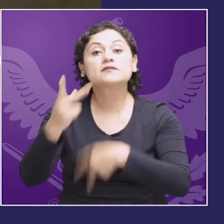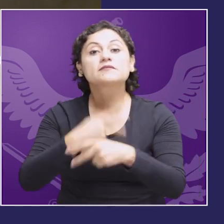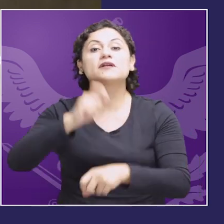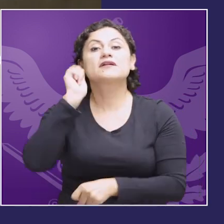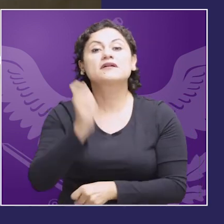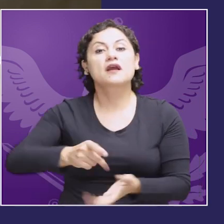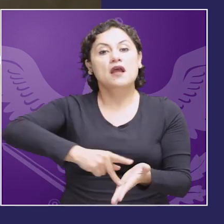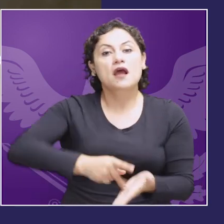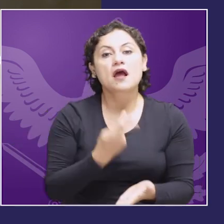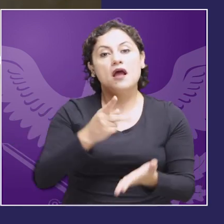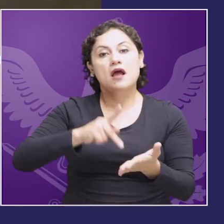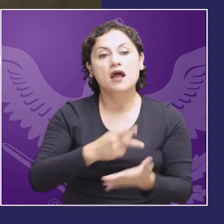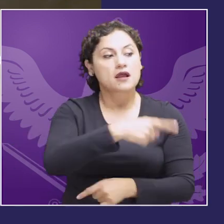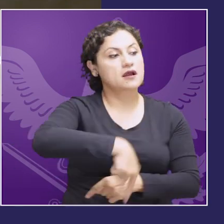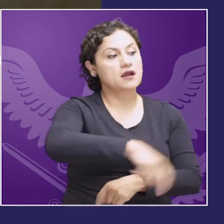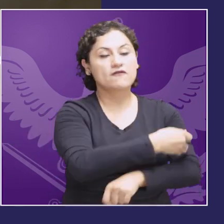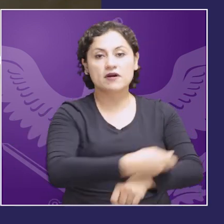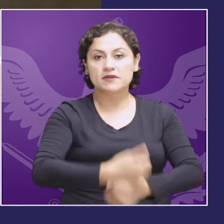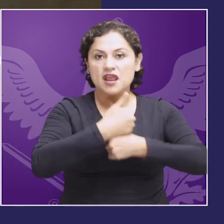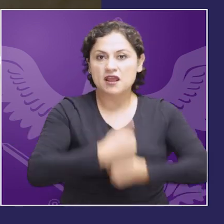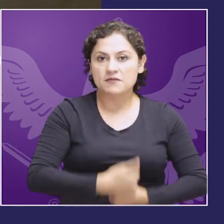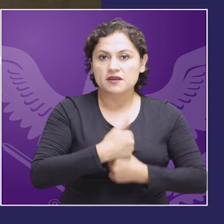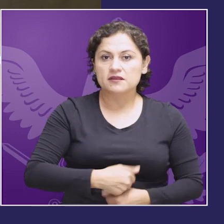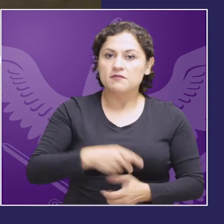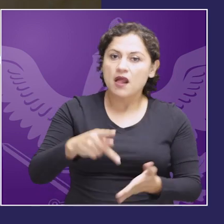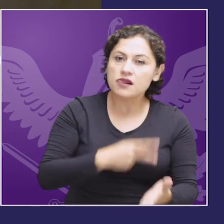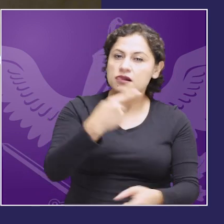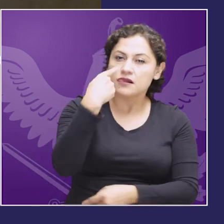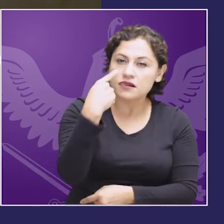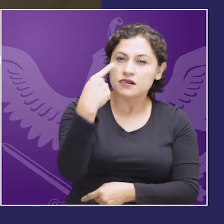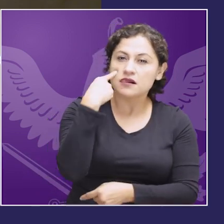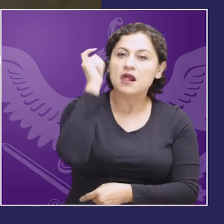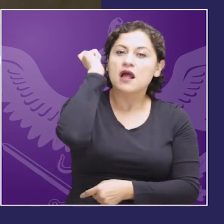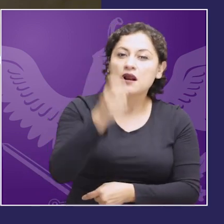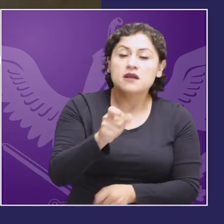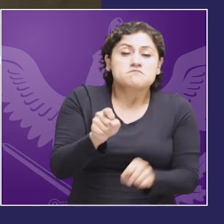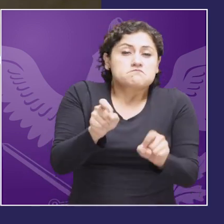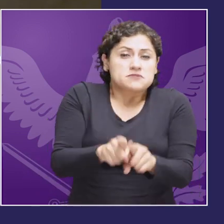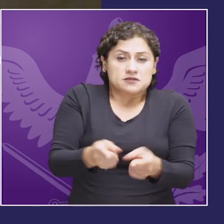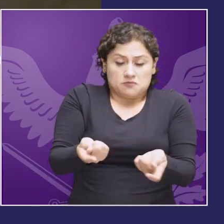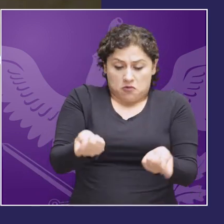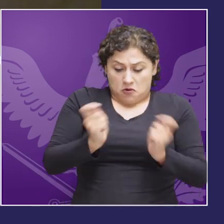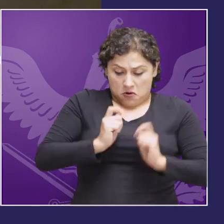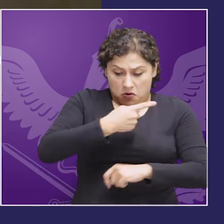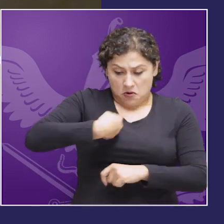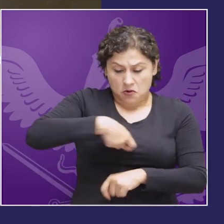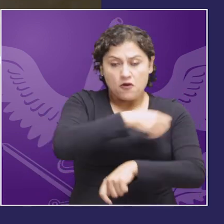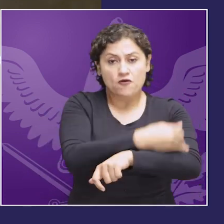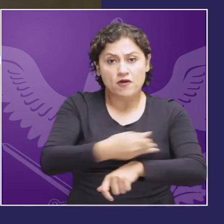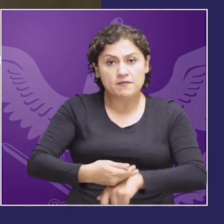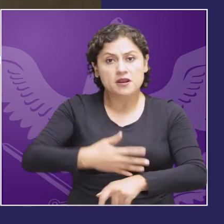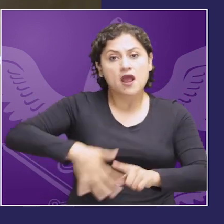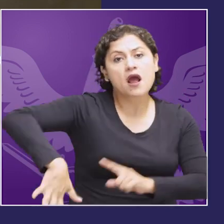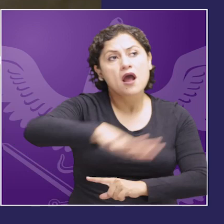empatía. Después vienen las investigaciones, y cuando vienen las investigaciones, lo que vemos y lo que reportan una y otra vez